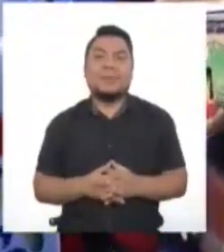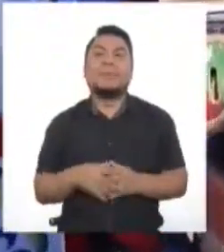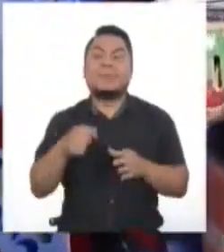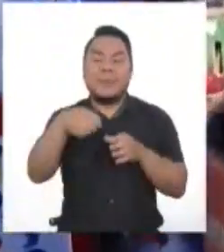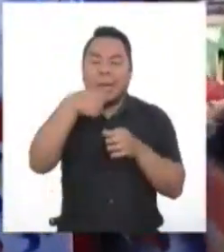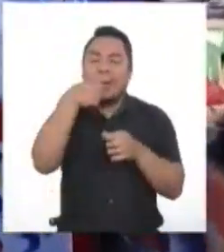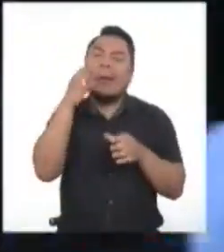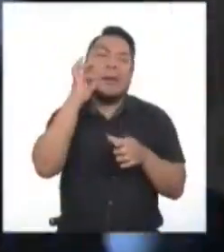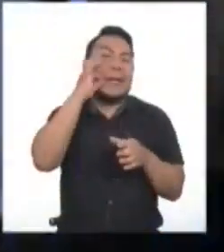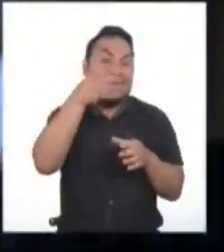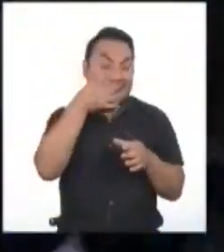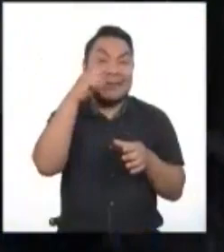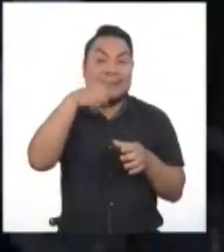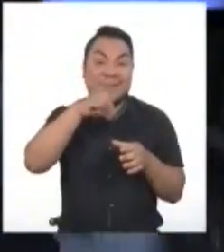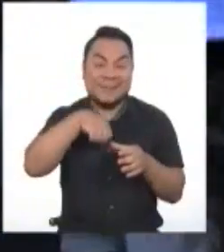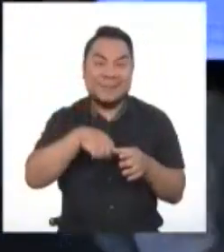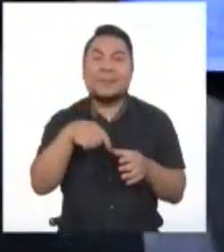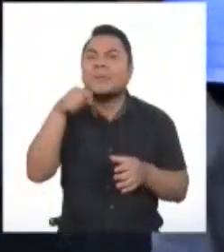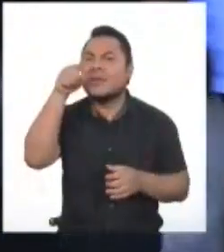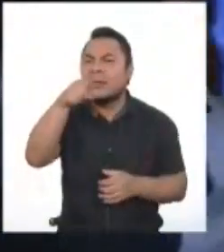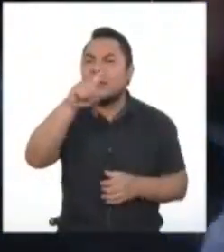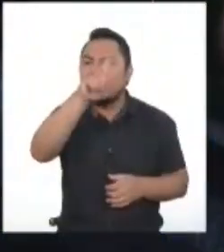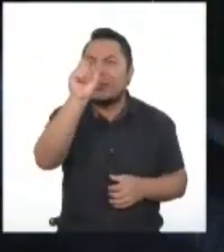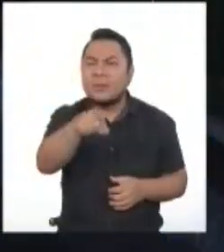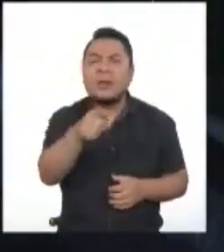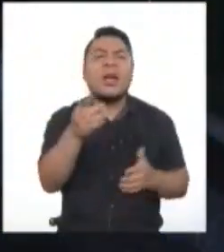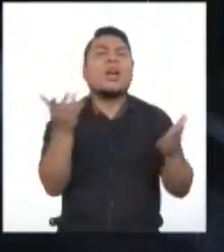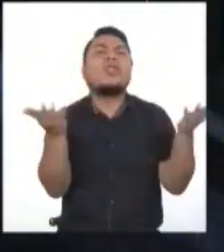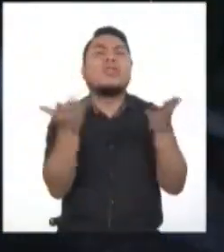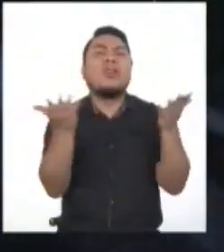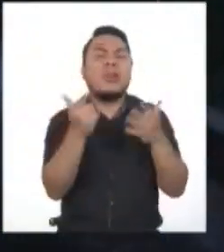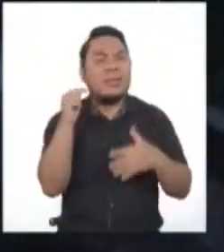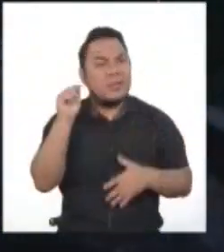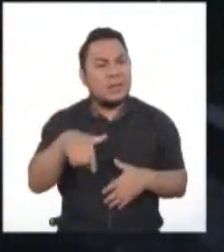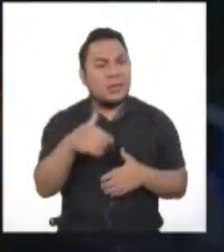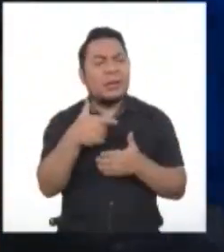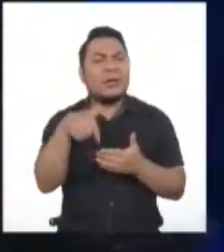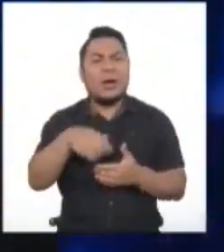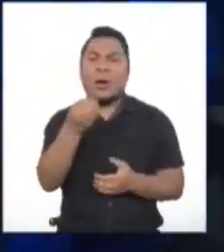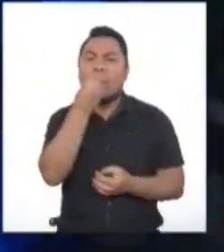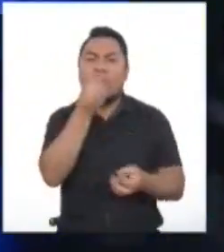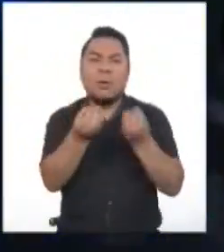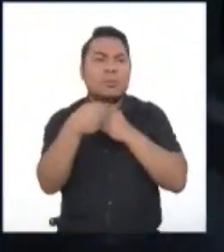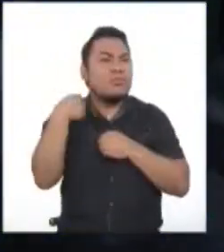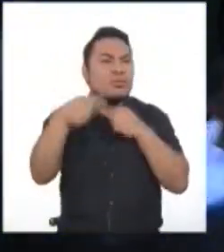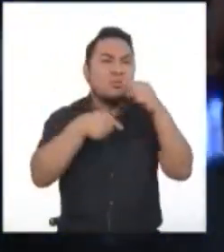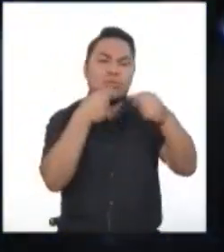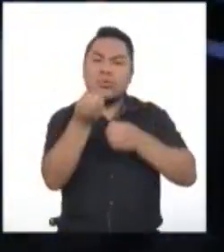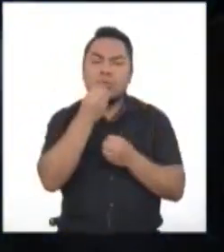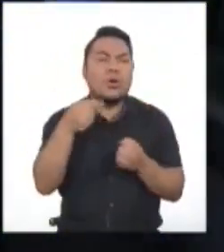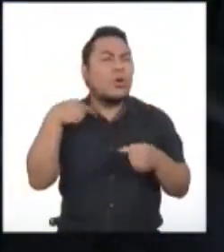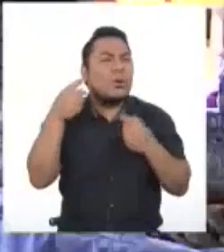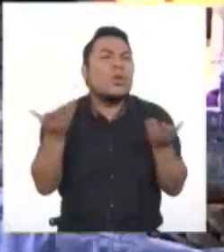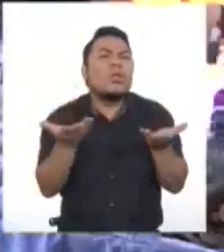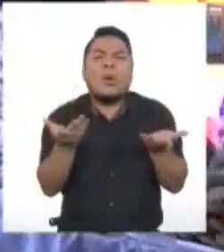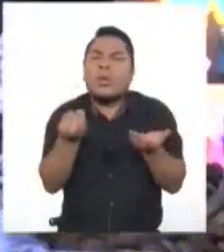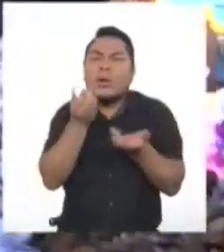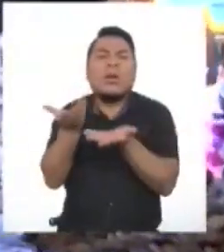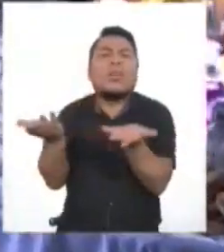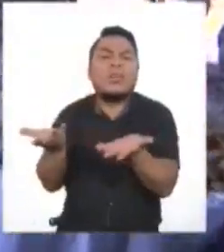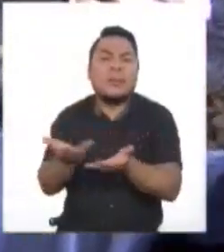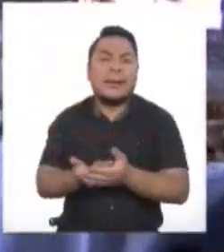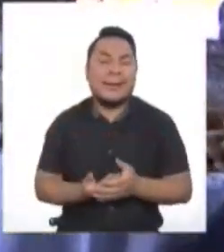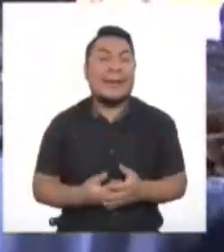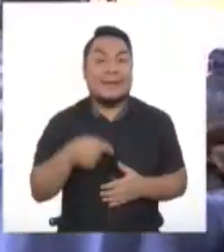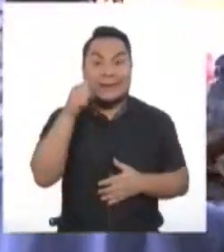Está delicioso. ¿Sabes en qué partes del Perú vienen los alimentos que nosotros comemos todos los días? En